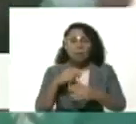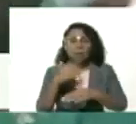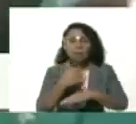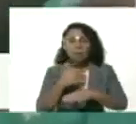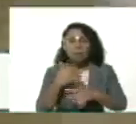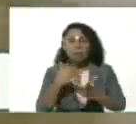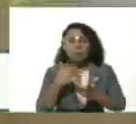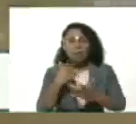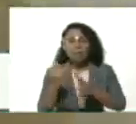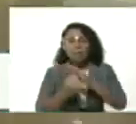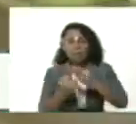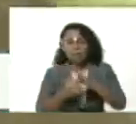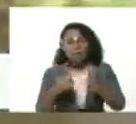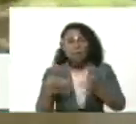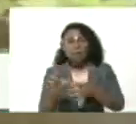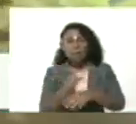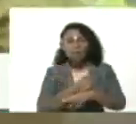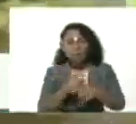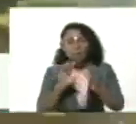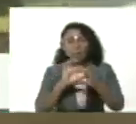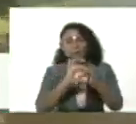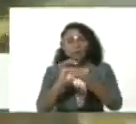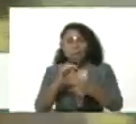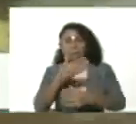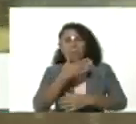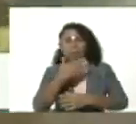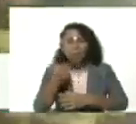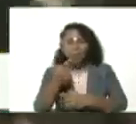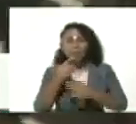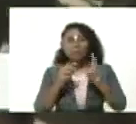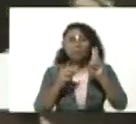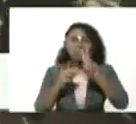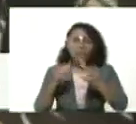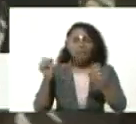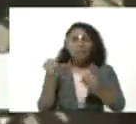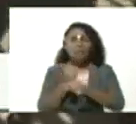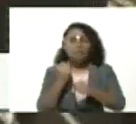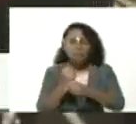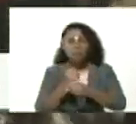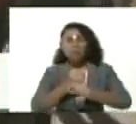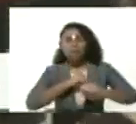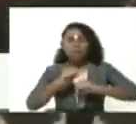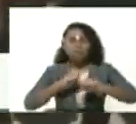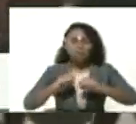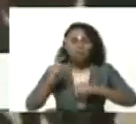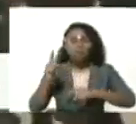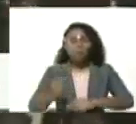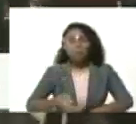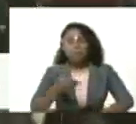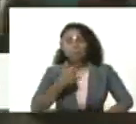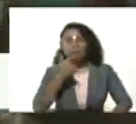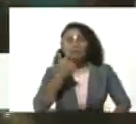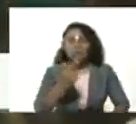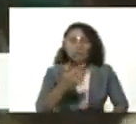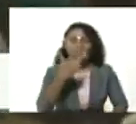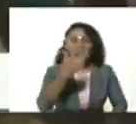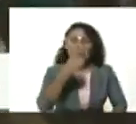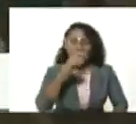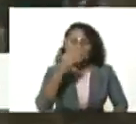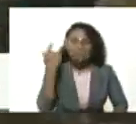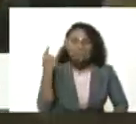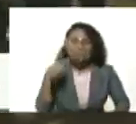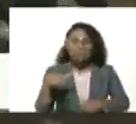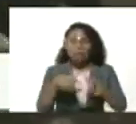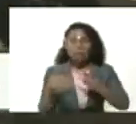gobierno articulados cada vez mejor, cada vez con mayor eficiencia. Es muy importante decirlo. Hace 3 años esta zona